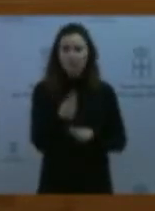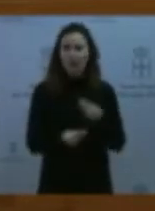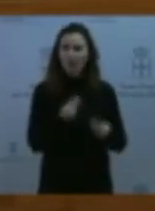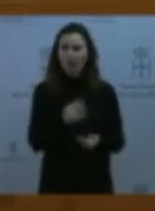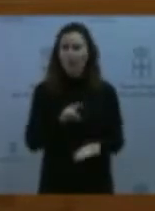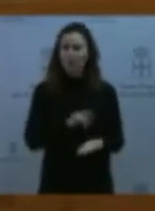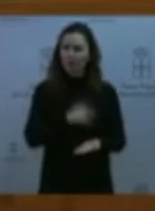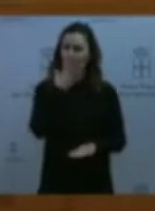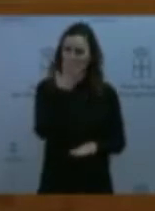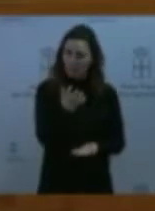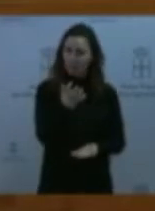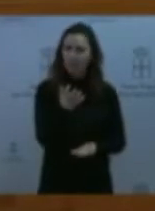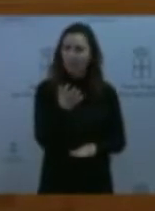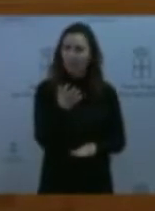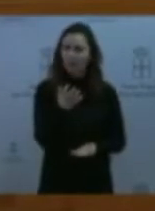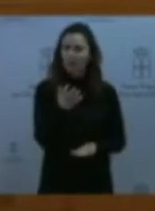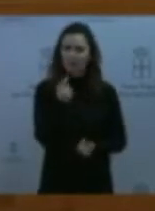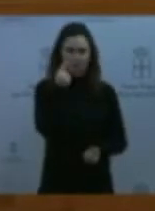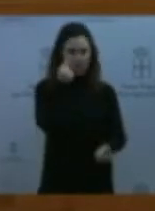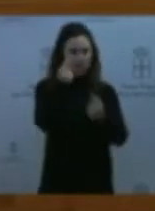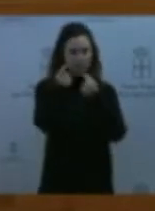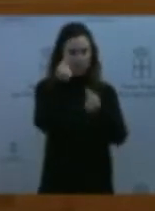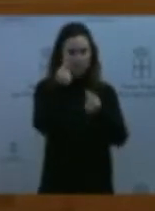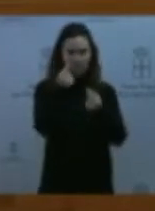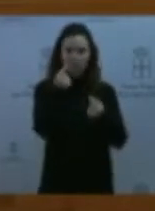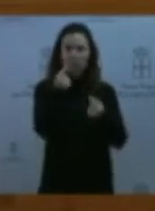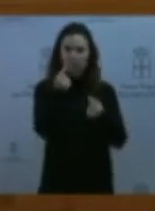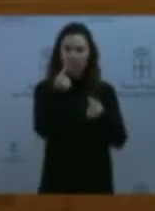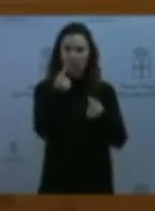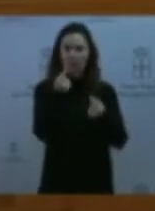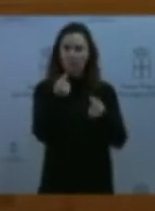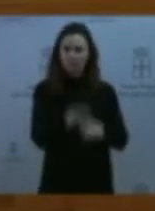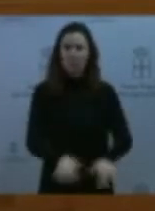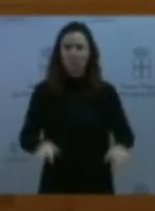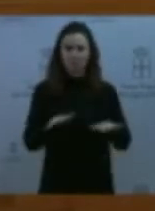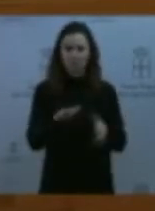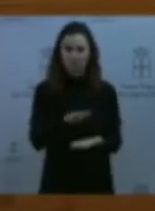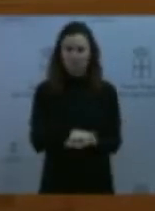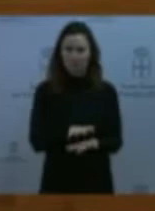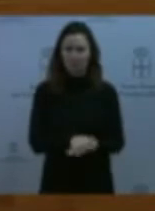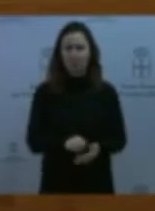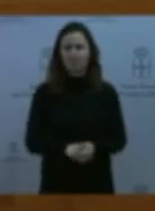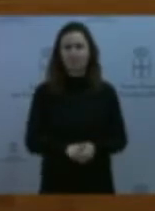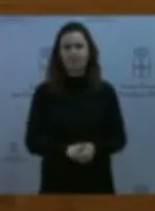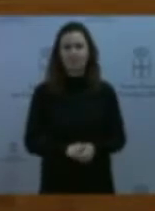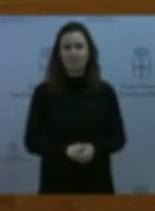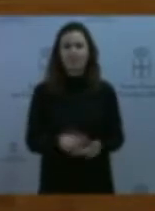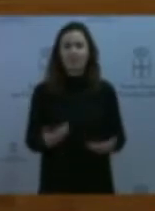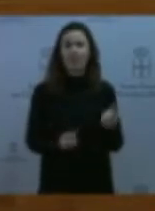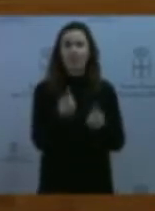rigor y me gustaría hacerlo con serenidad. Porque yo creo que a veces lo que está